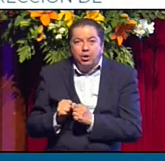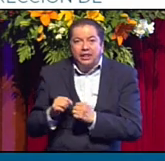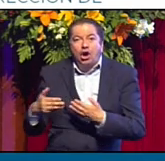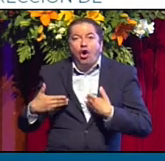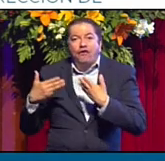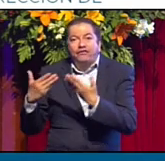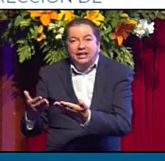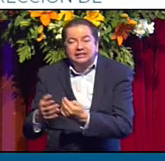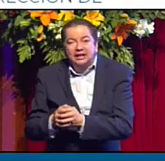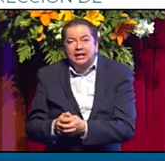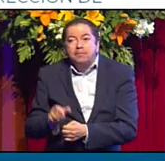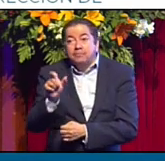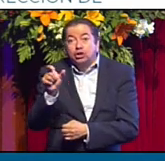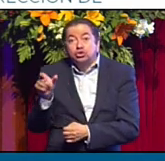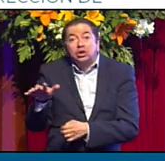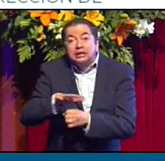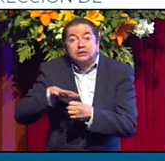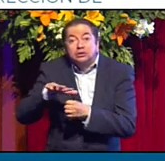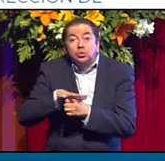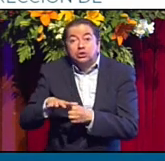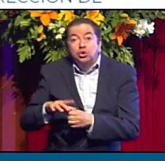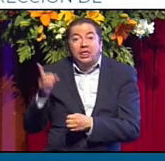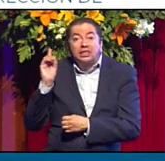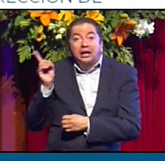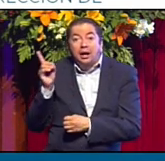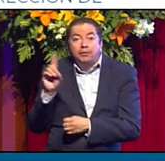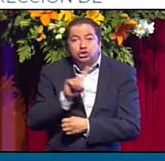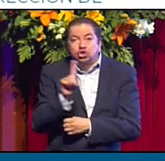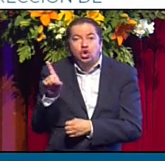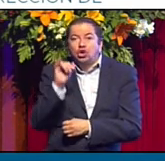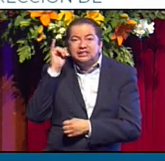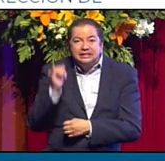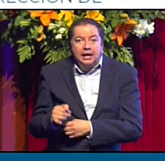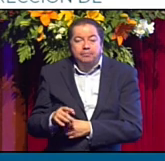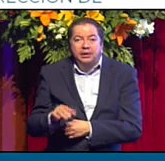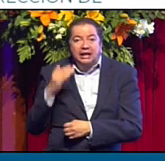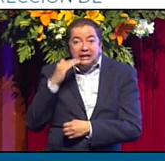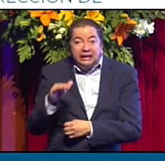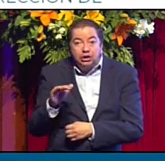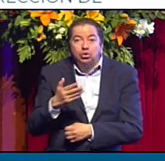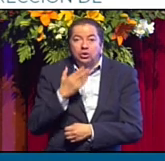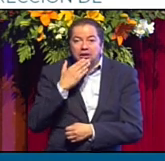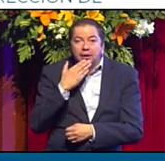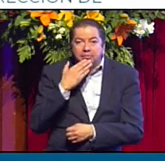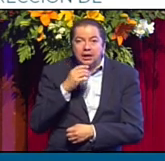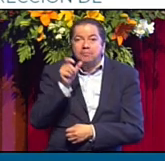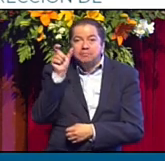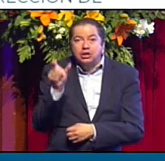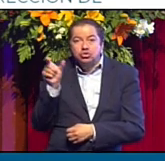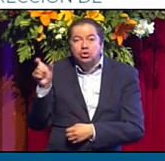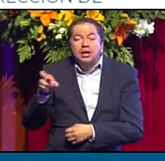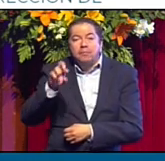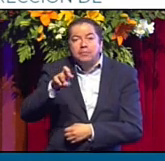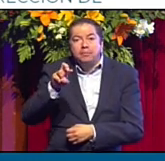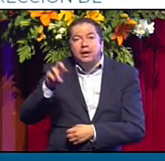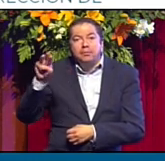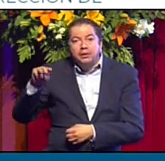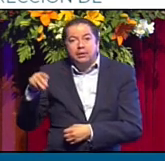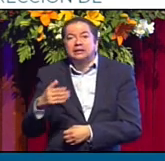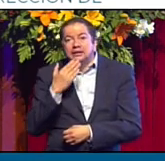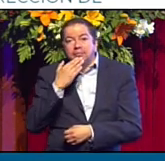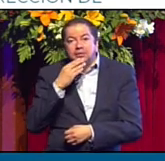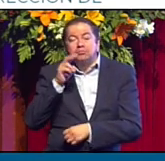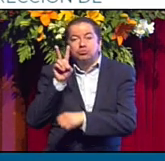le ofrece a aquellas personas en situación de discapacidad, que no siempre son nuestros niños solamente, también son sus apoderados y también nuestros